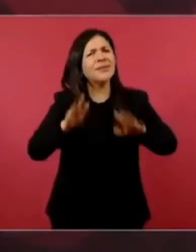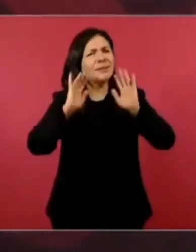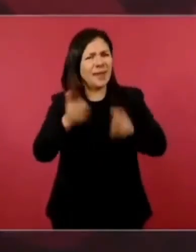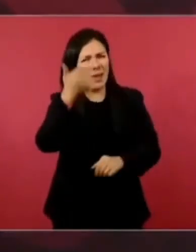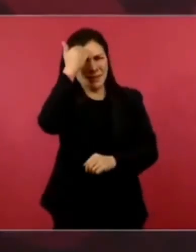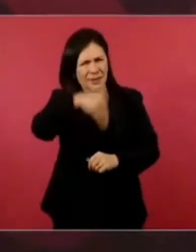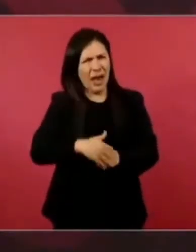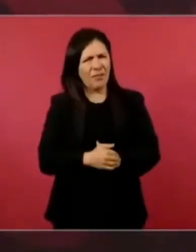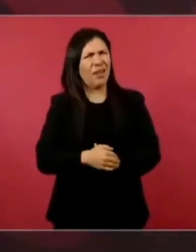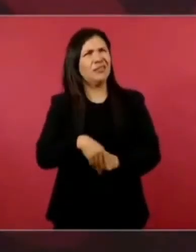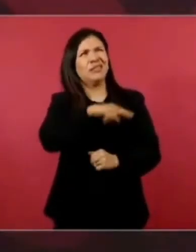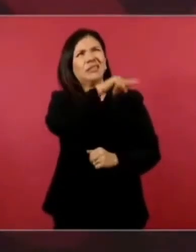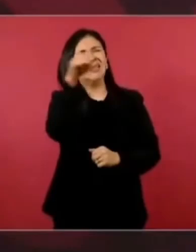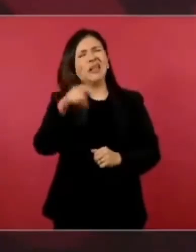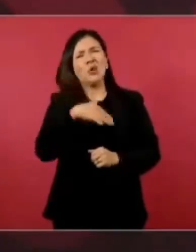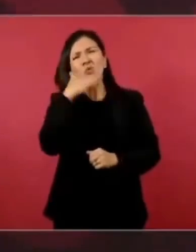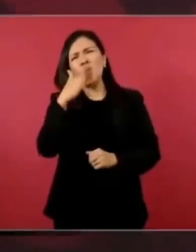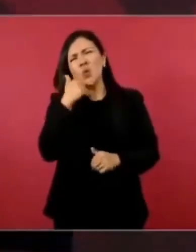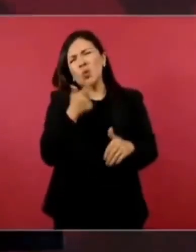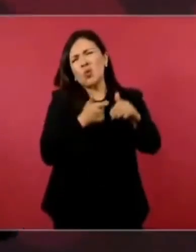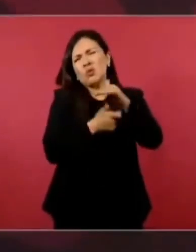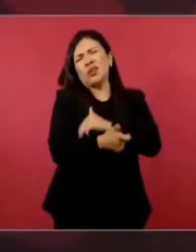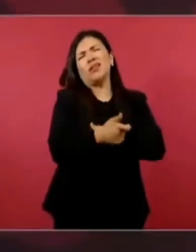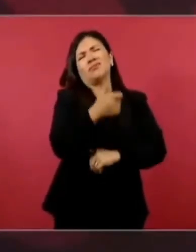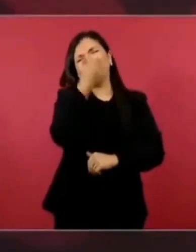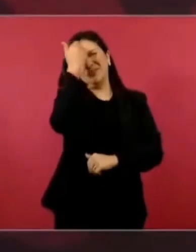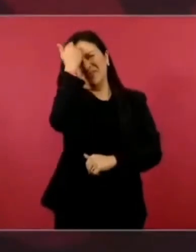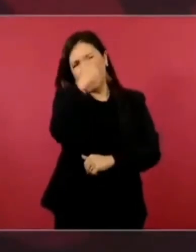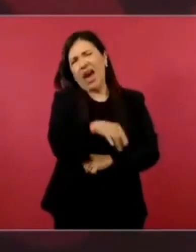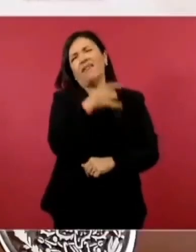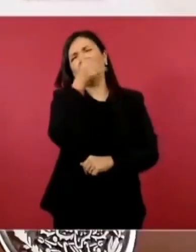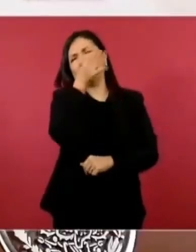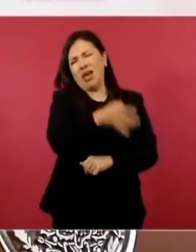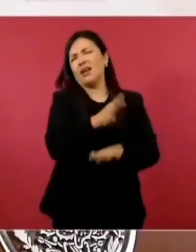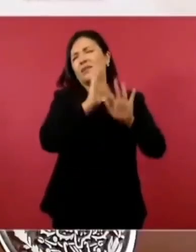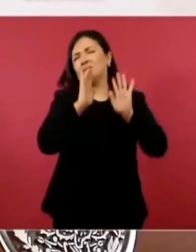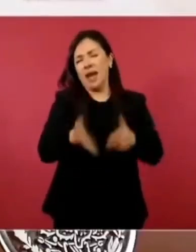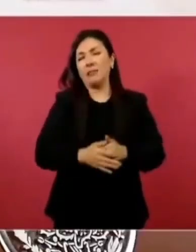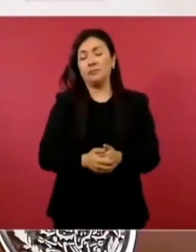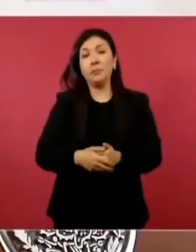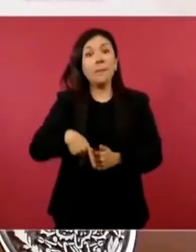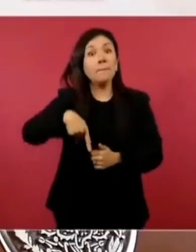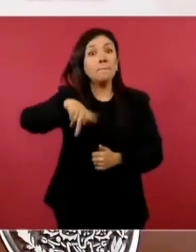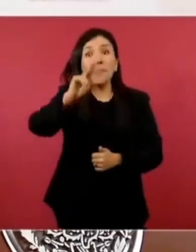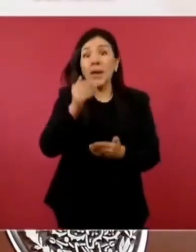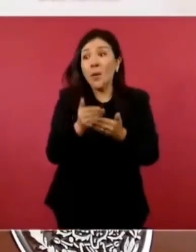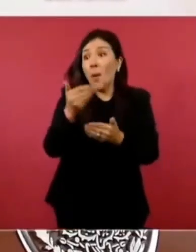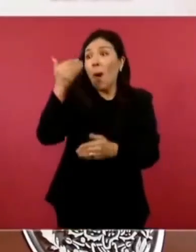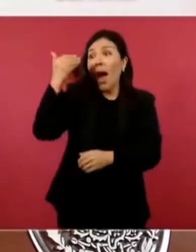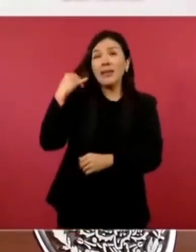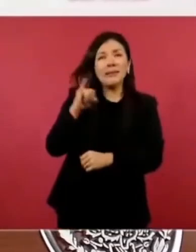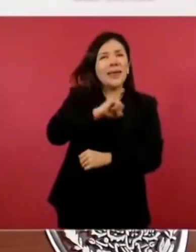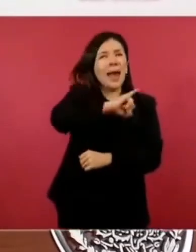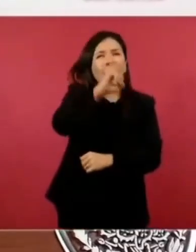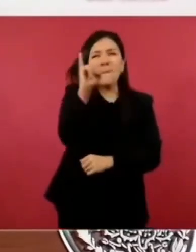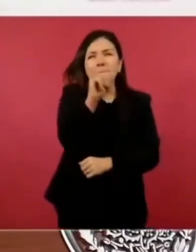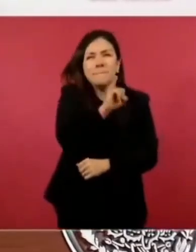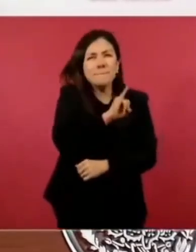de que había corrupción, eso sin duda, pero nunca